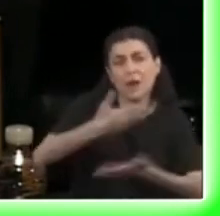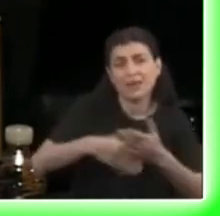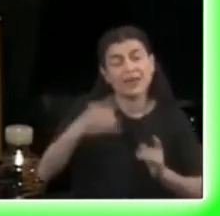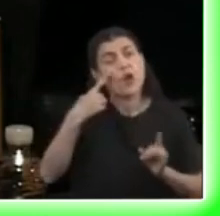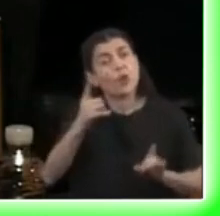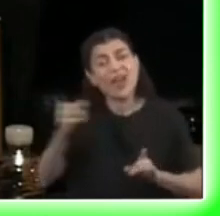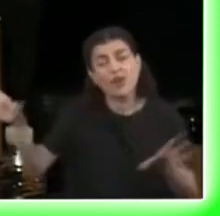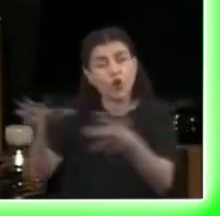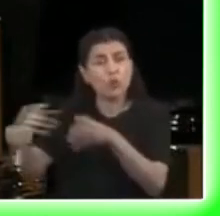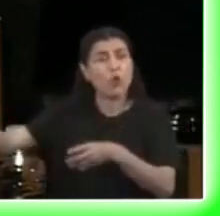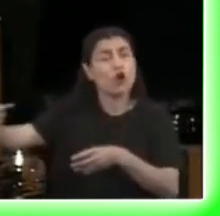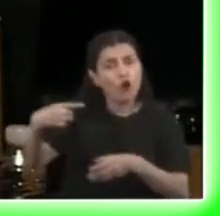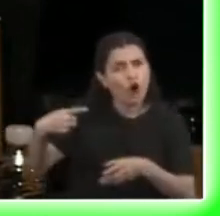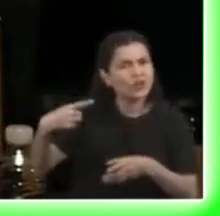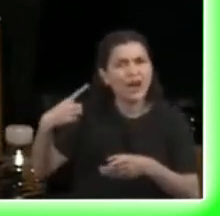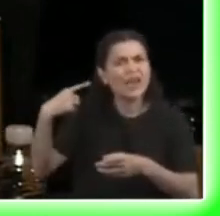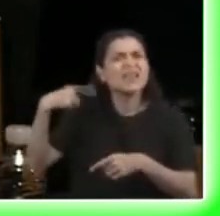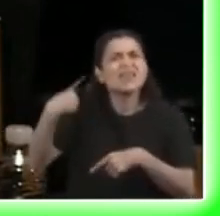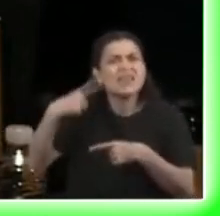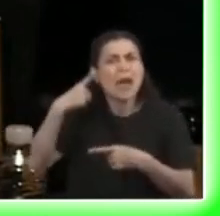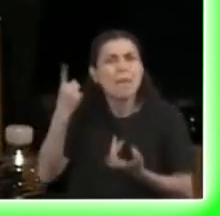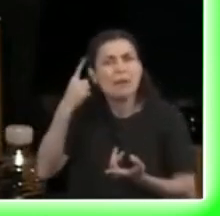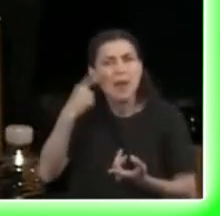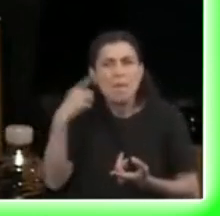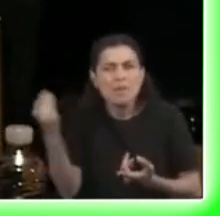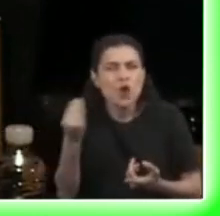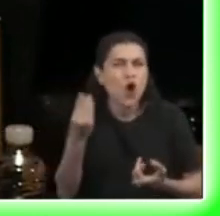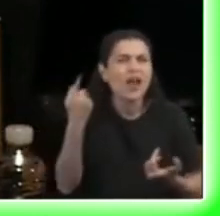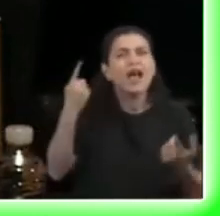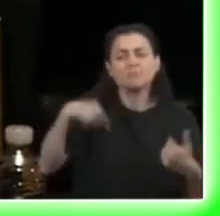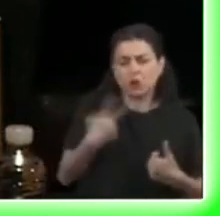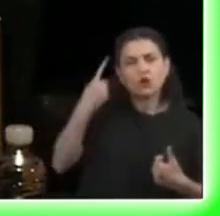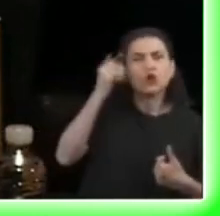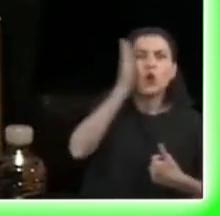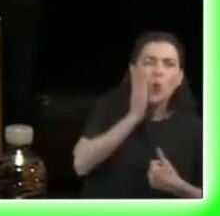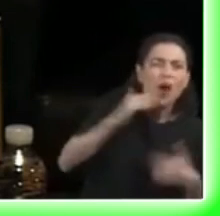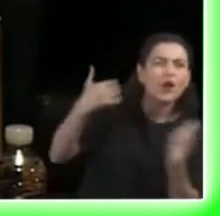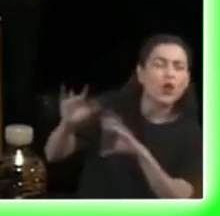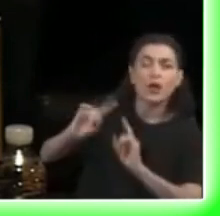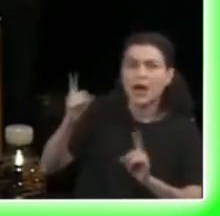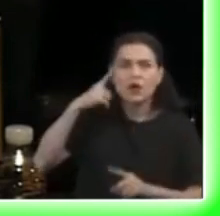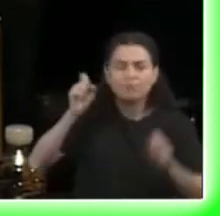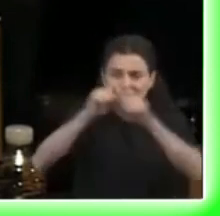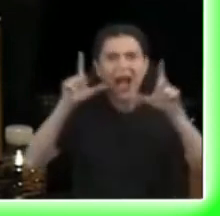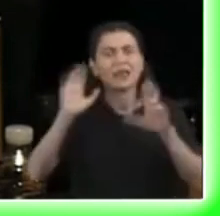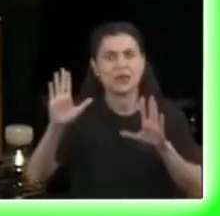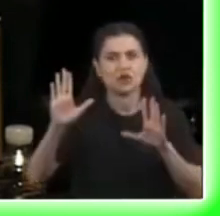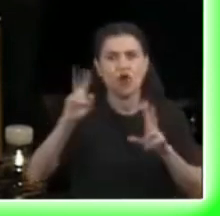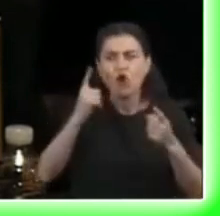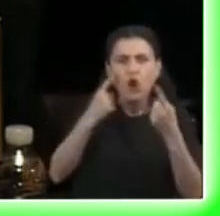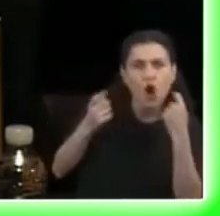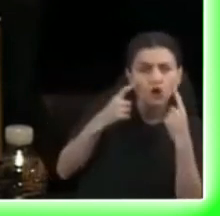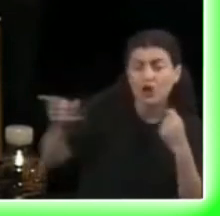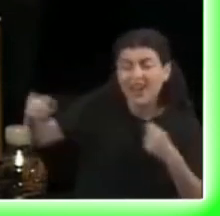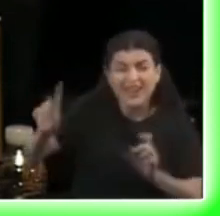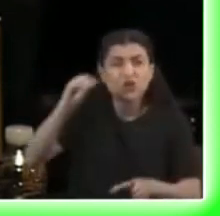con ventaja, no podemos dar el lujo de relajarnos. Porque tienen su gente metida en todos los niveles de Estado,